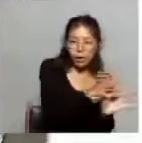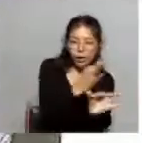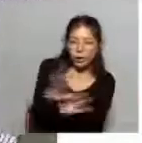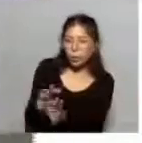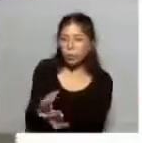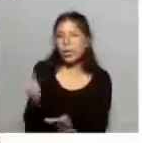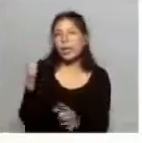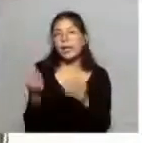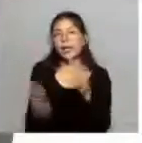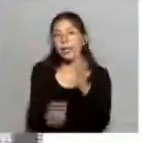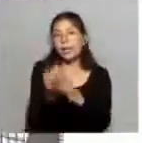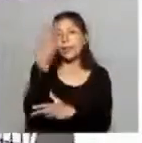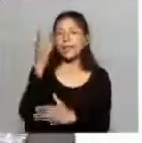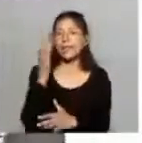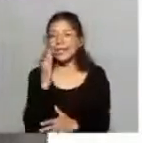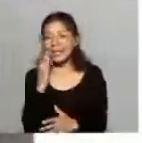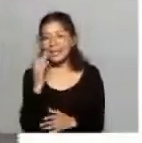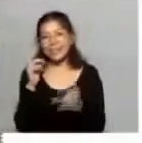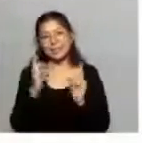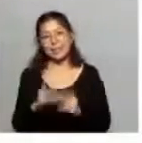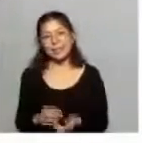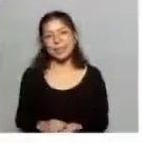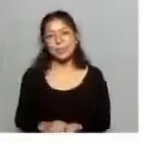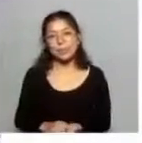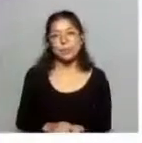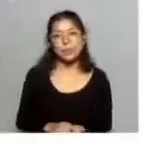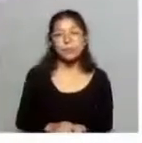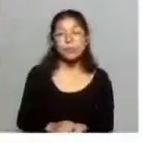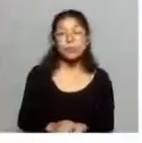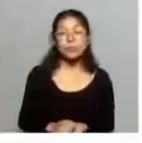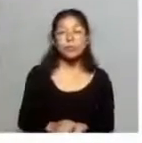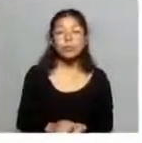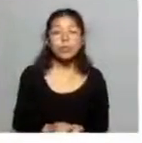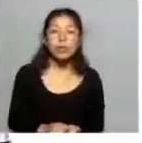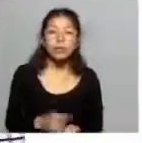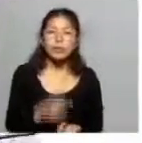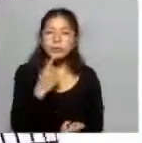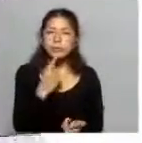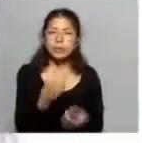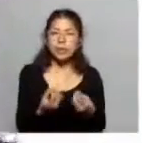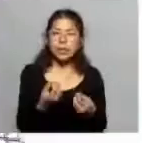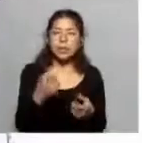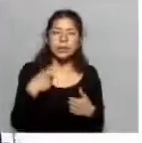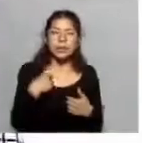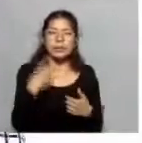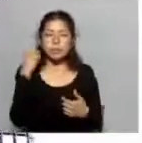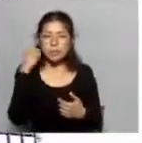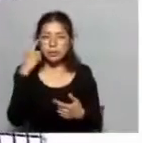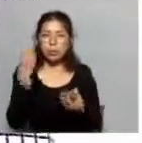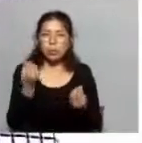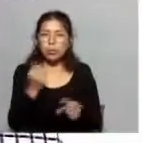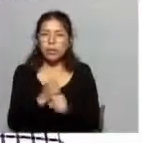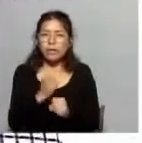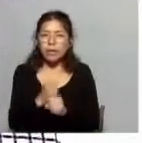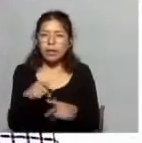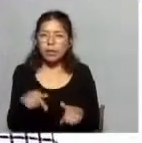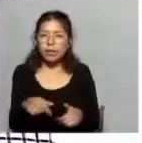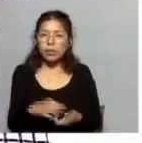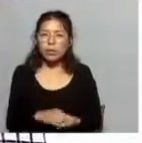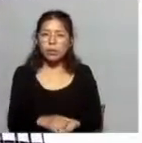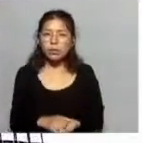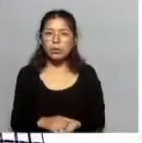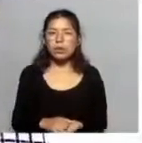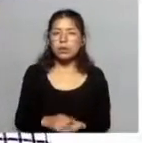este simultánea digamos que todo comience a funcionar como estaba previsto Sí así es pero bueno si hay algunas